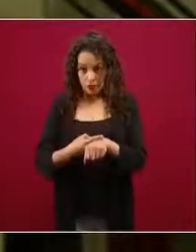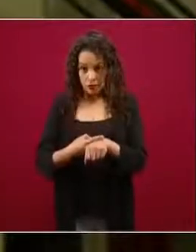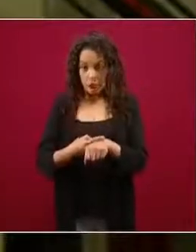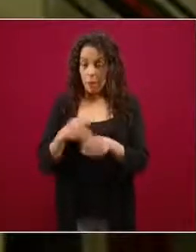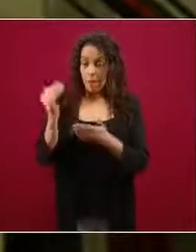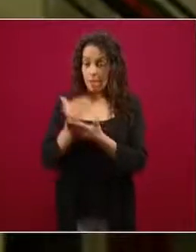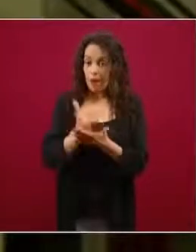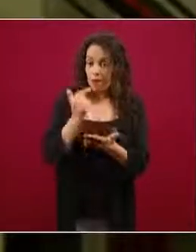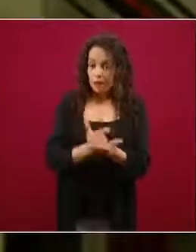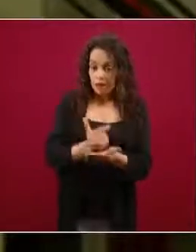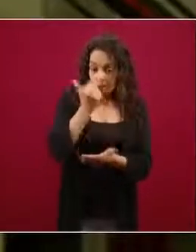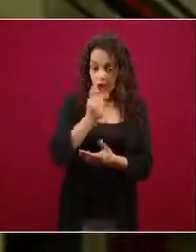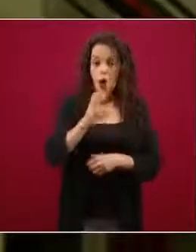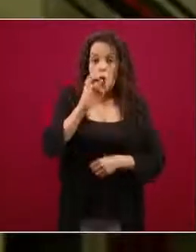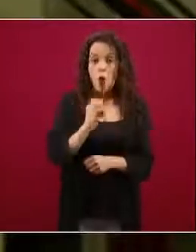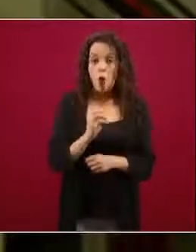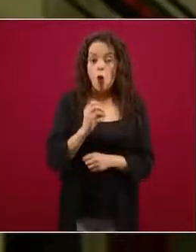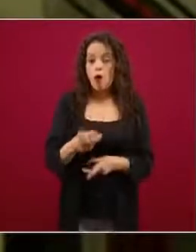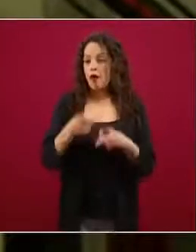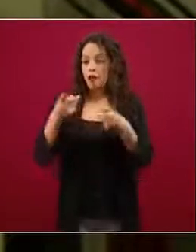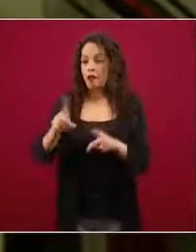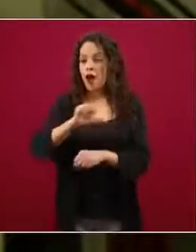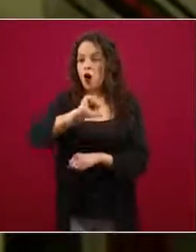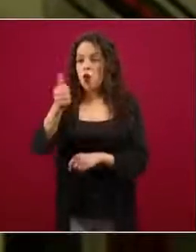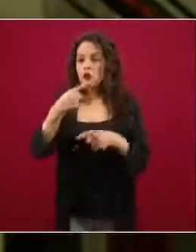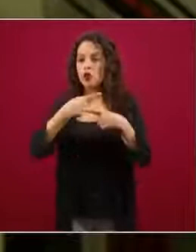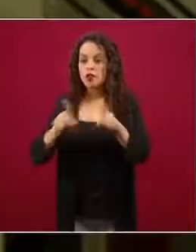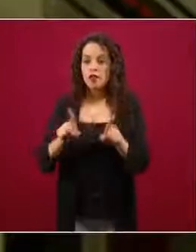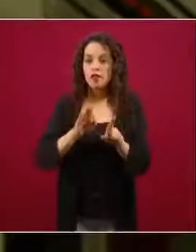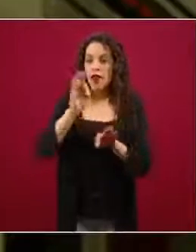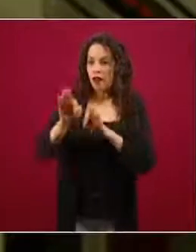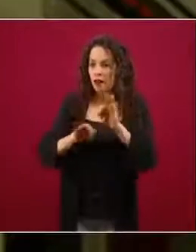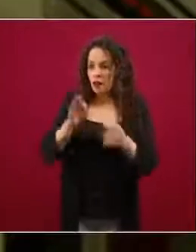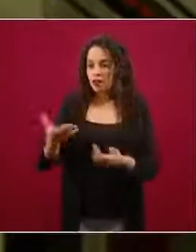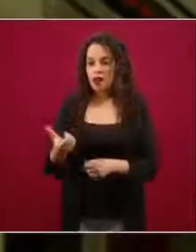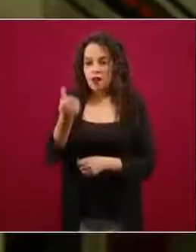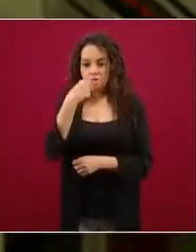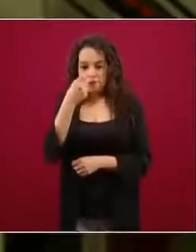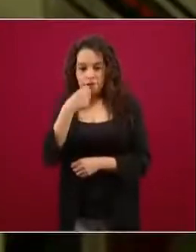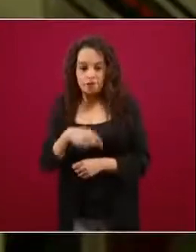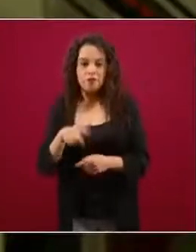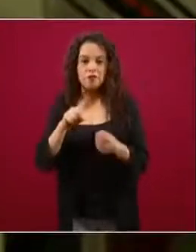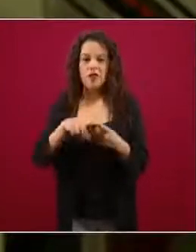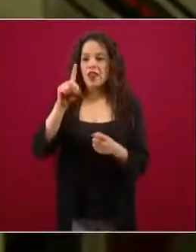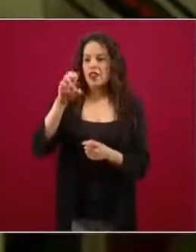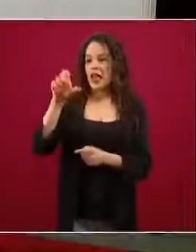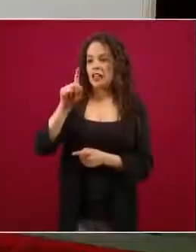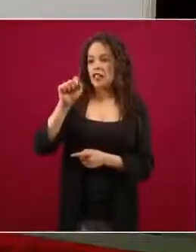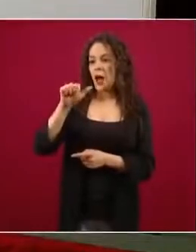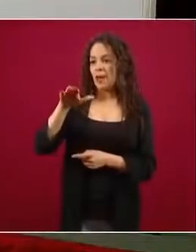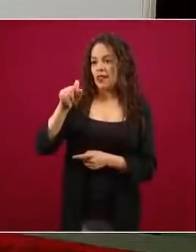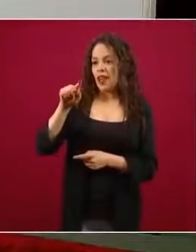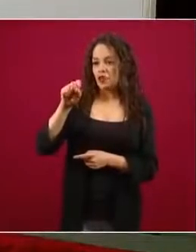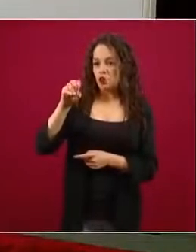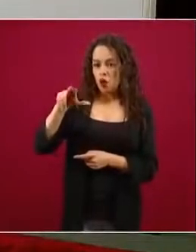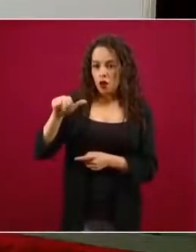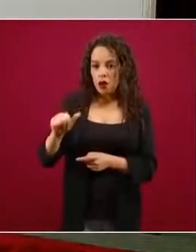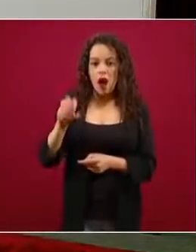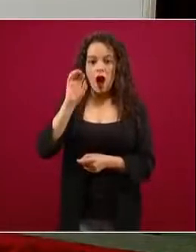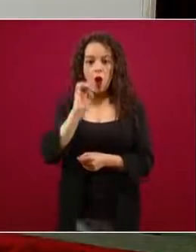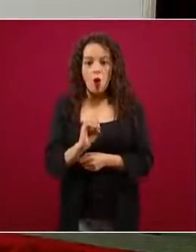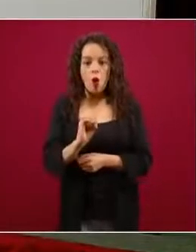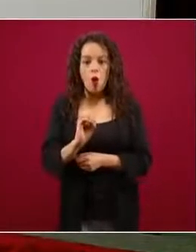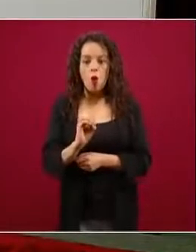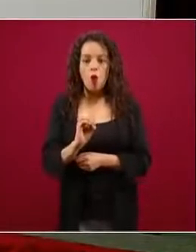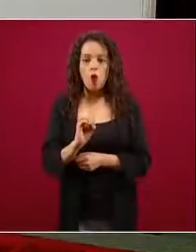está haciendo algún otro tipo de tratamiento, la dexametasona, ¿no? Me suena como algo que